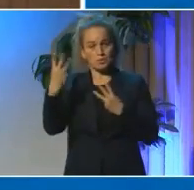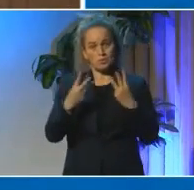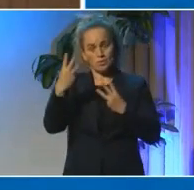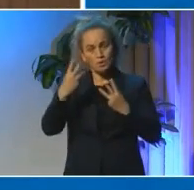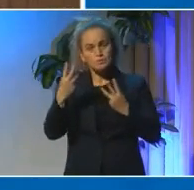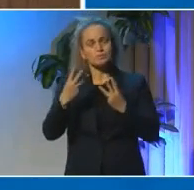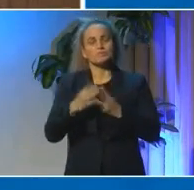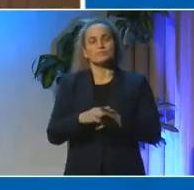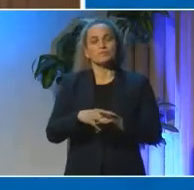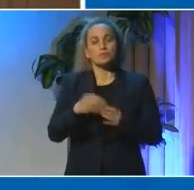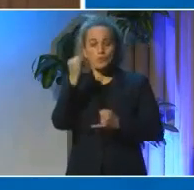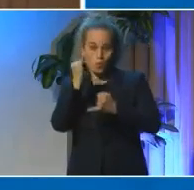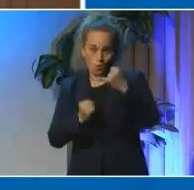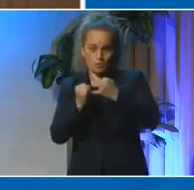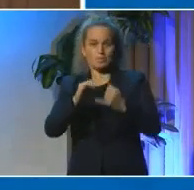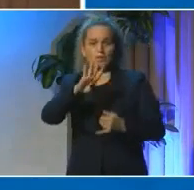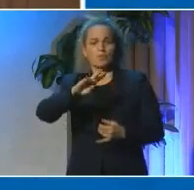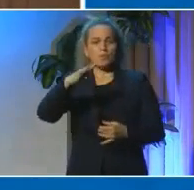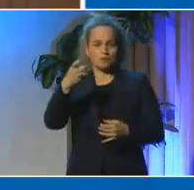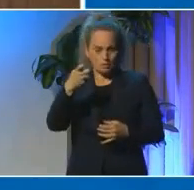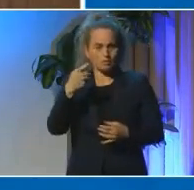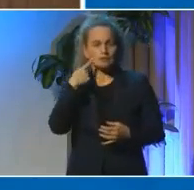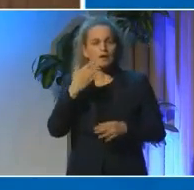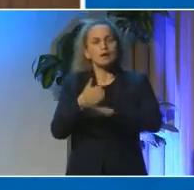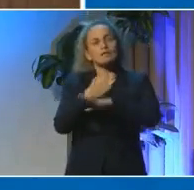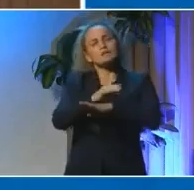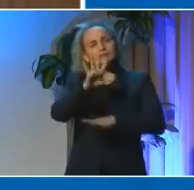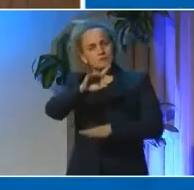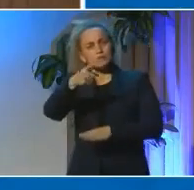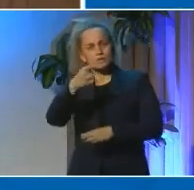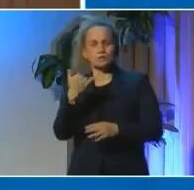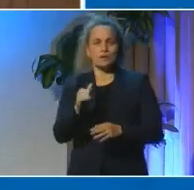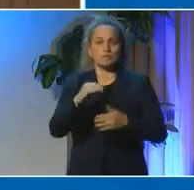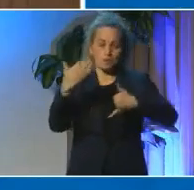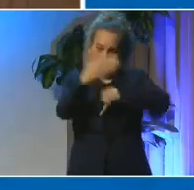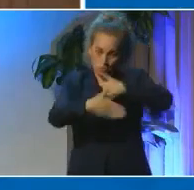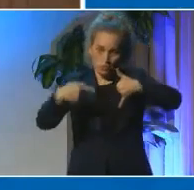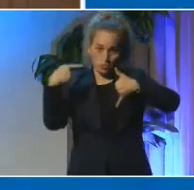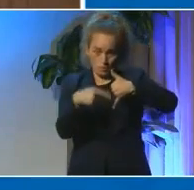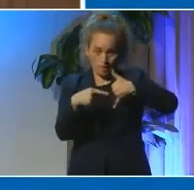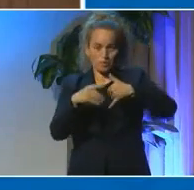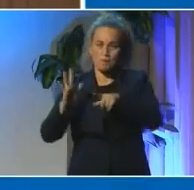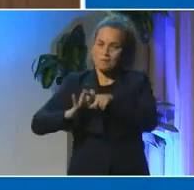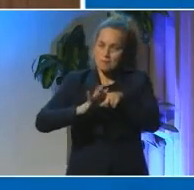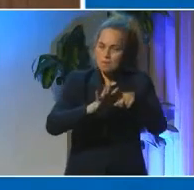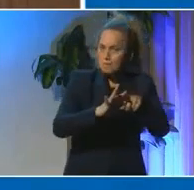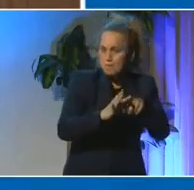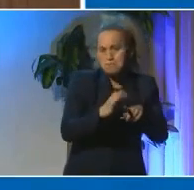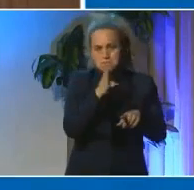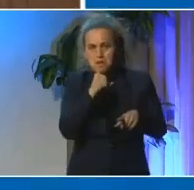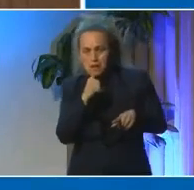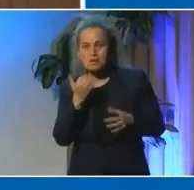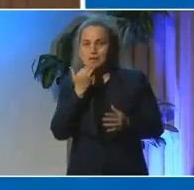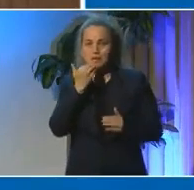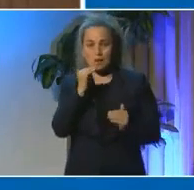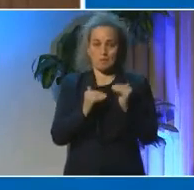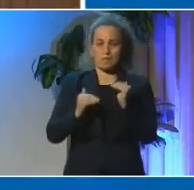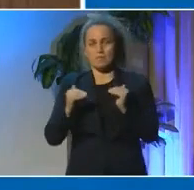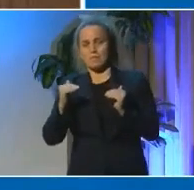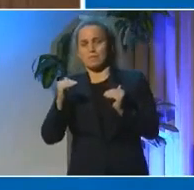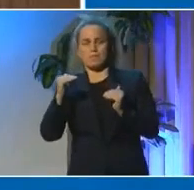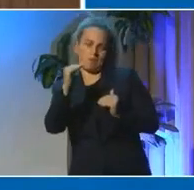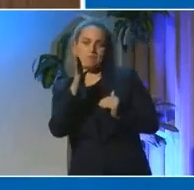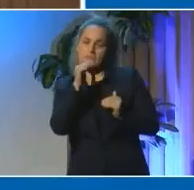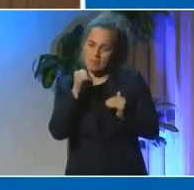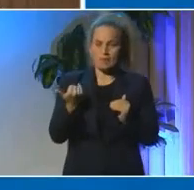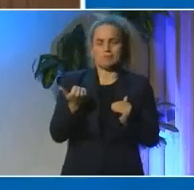Banda La última banda obviamente ya sabemos que está la 5g pero Pues en Colombia todavía no no estamos aún en el en Pues todavía no se ha no se